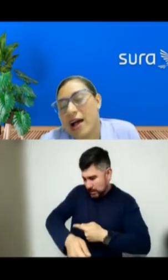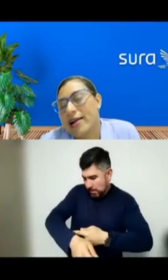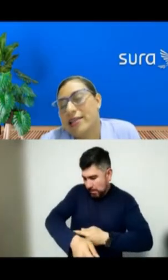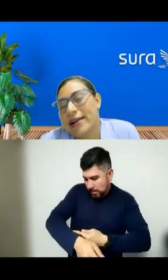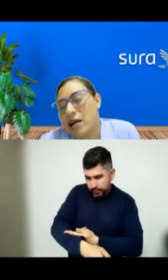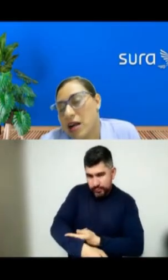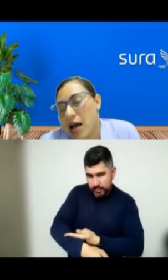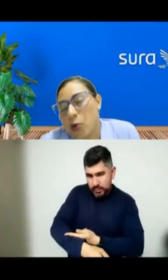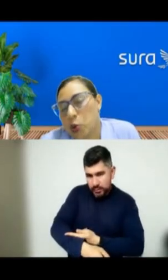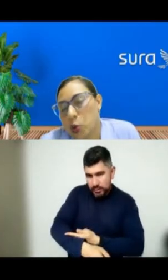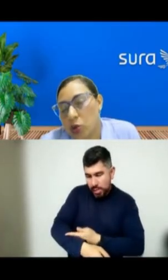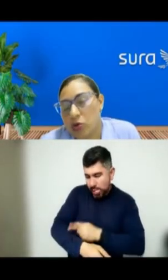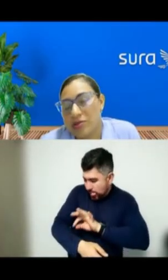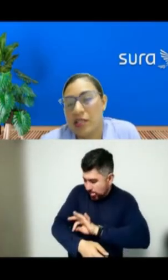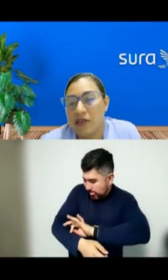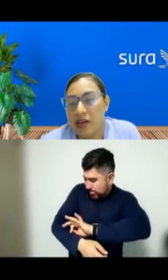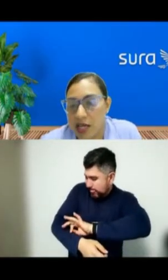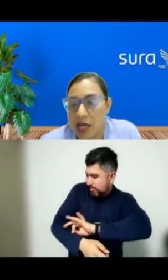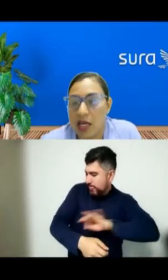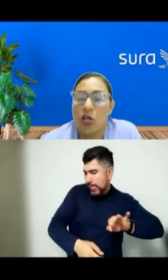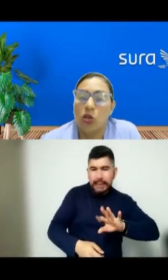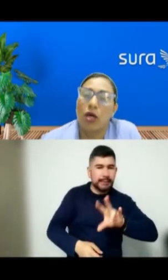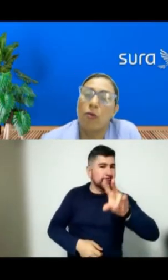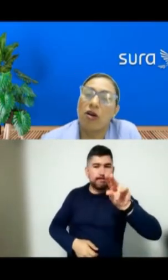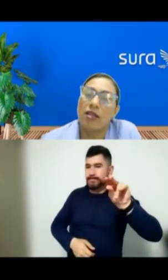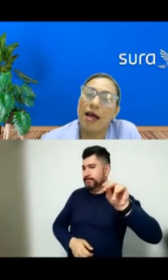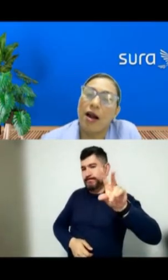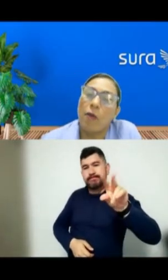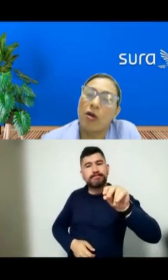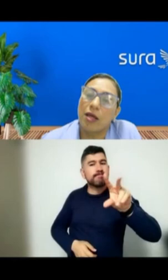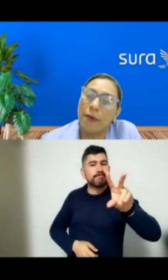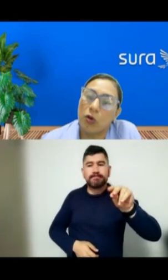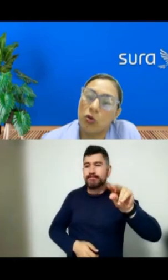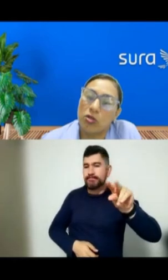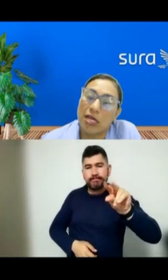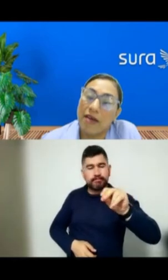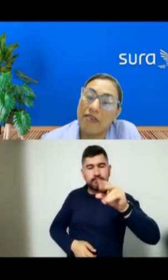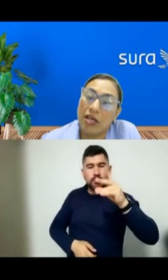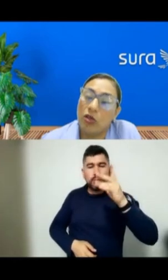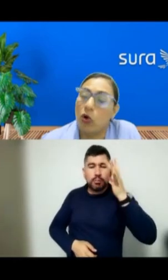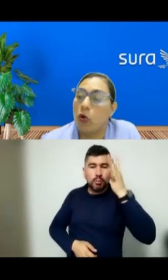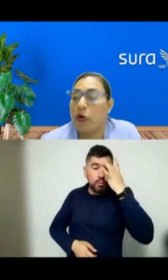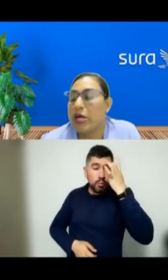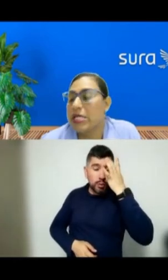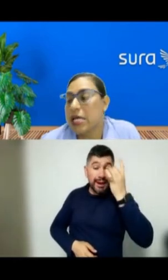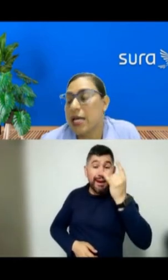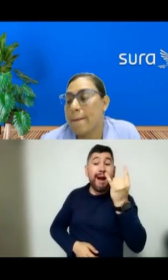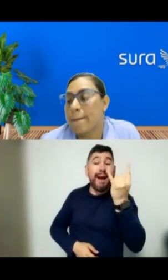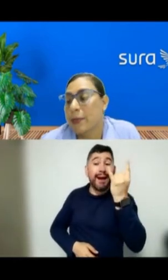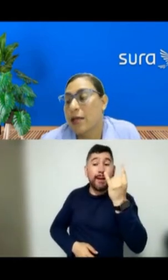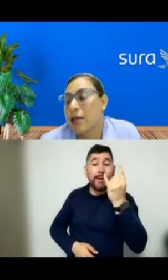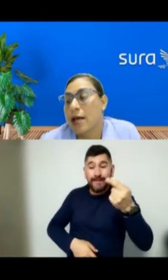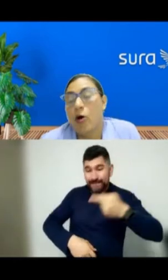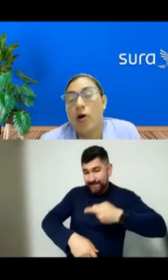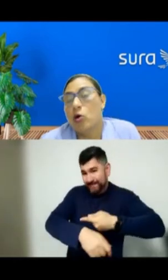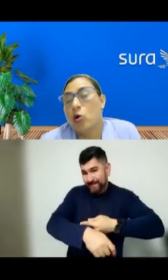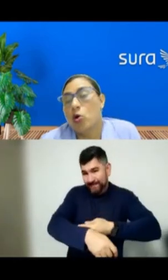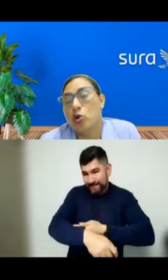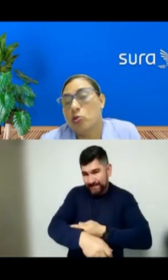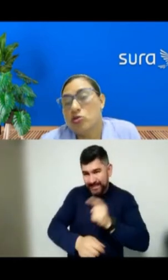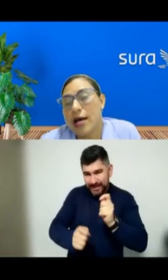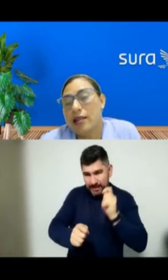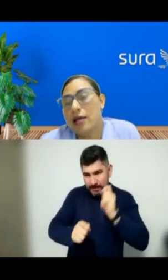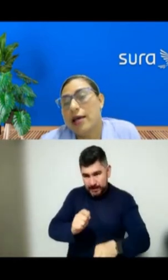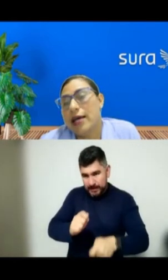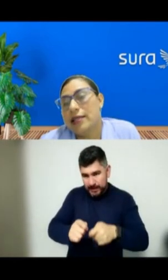tendemos a retirar el clavo. No, no es el deber ser, no debemos retirarlo, porque de pronto ese clavito o ese